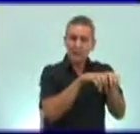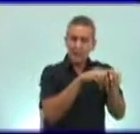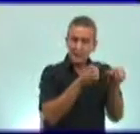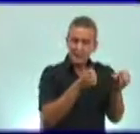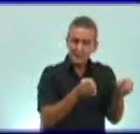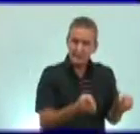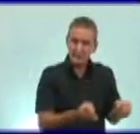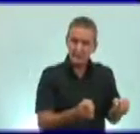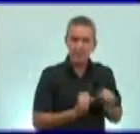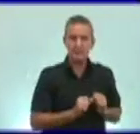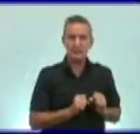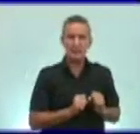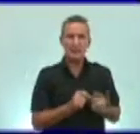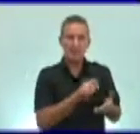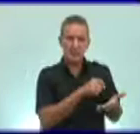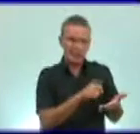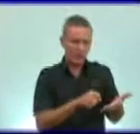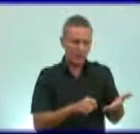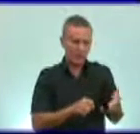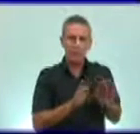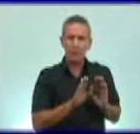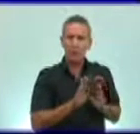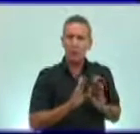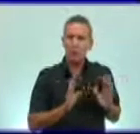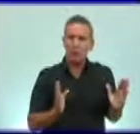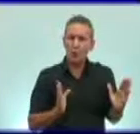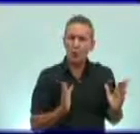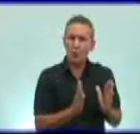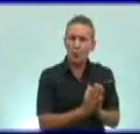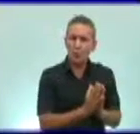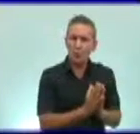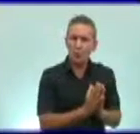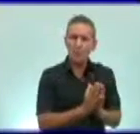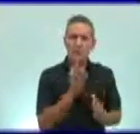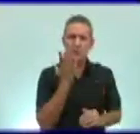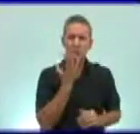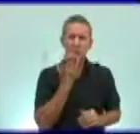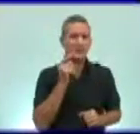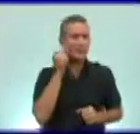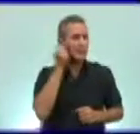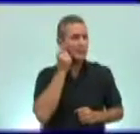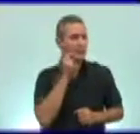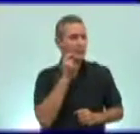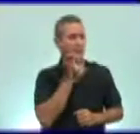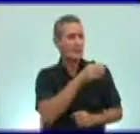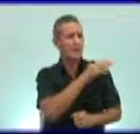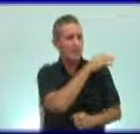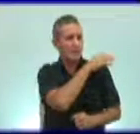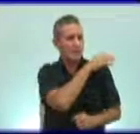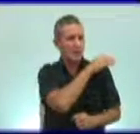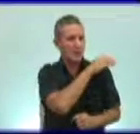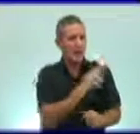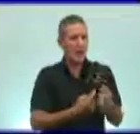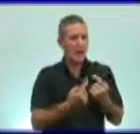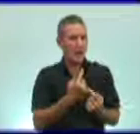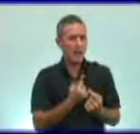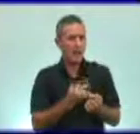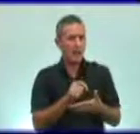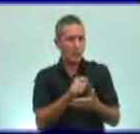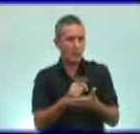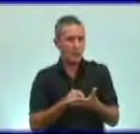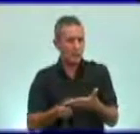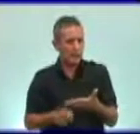epistolar completo o lo más completo posible de Simón Bolívar. Y algunas cartas importantes fueron editadas a partir